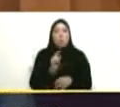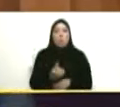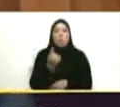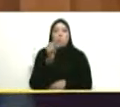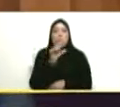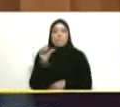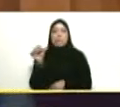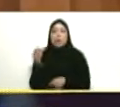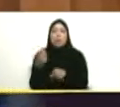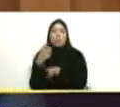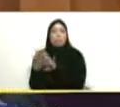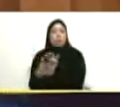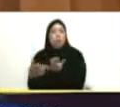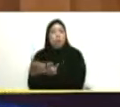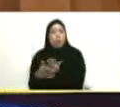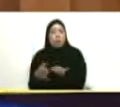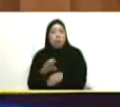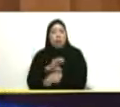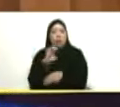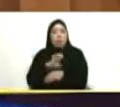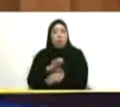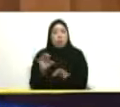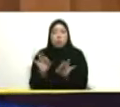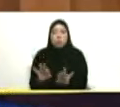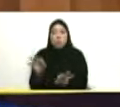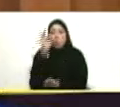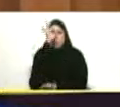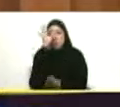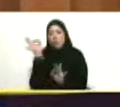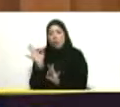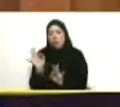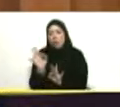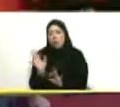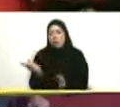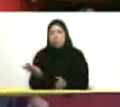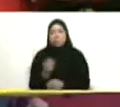berenjenal y no sabes qué hacer.